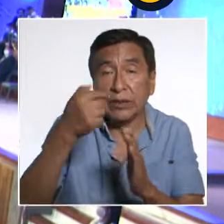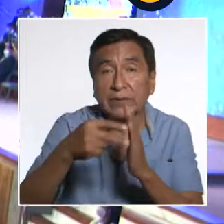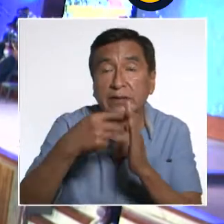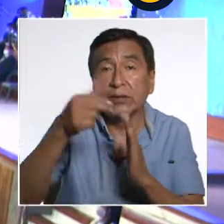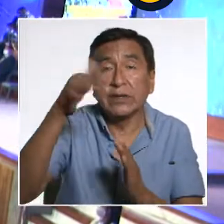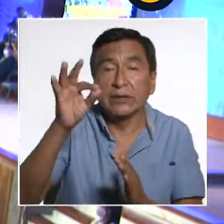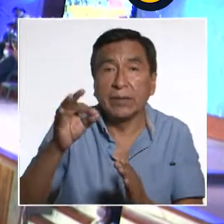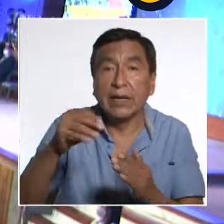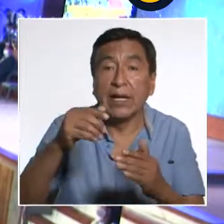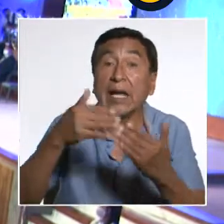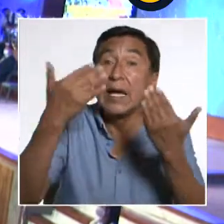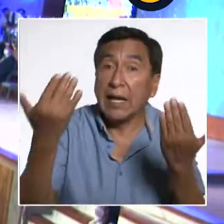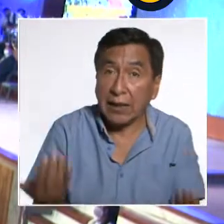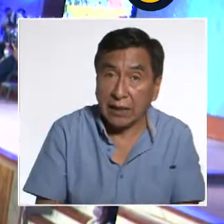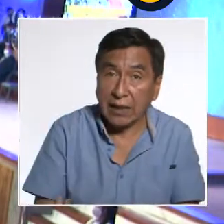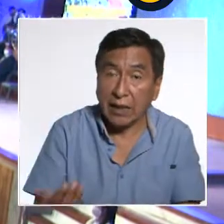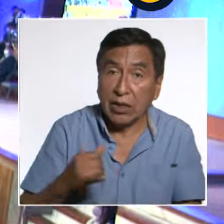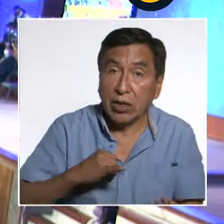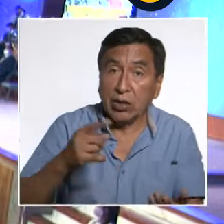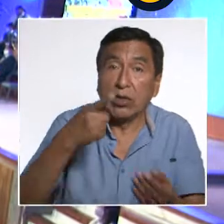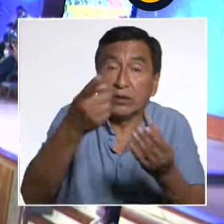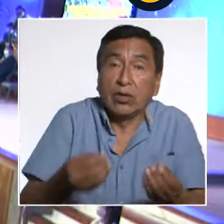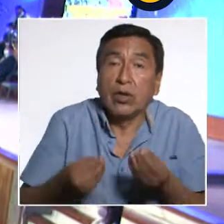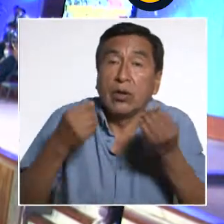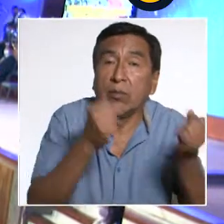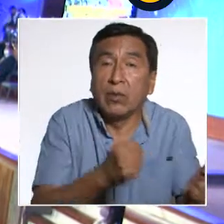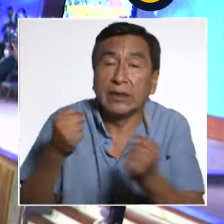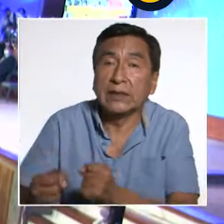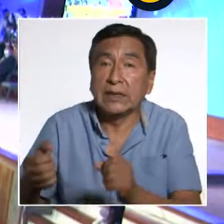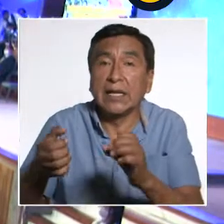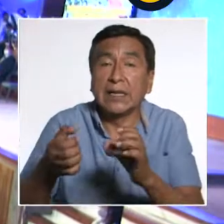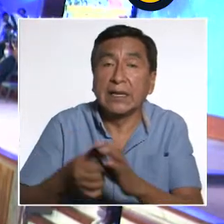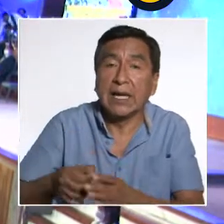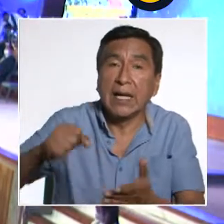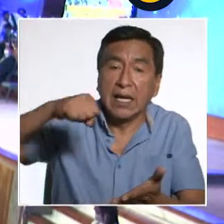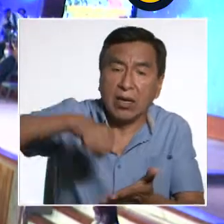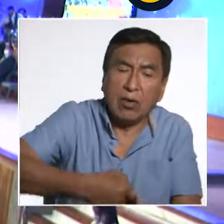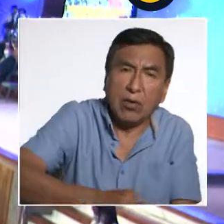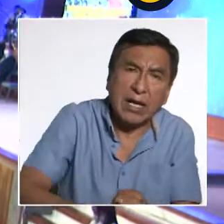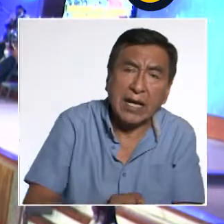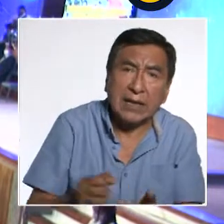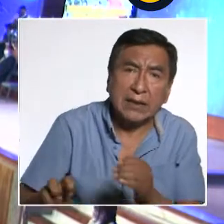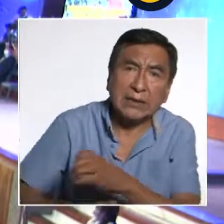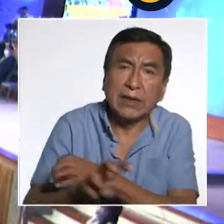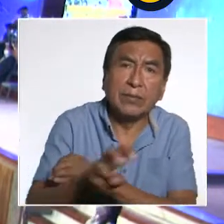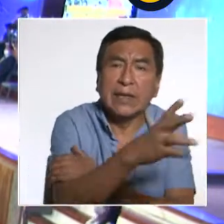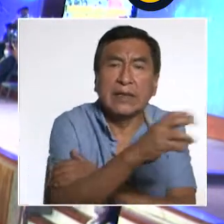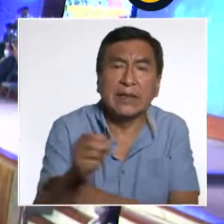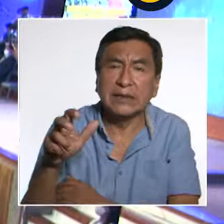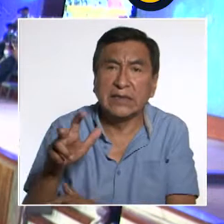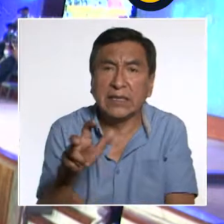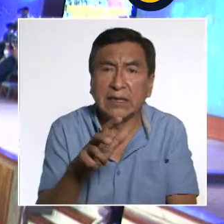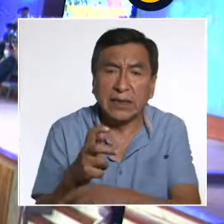19. He aquí, os doy potestad de hollar serpientes y escorpiones, y